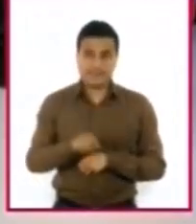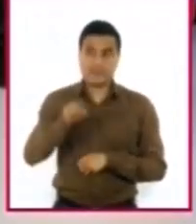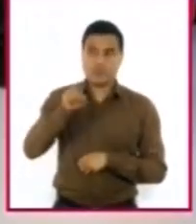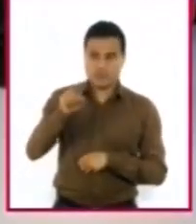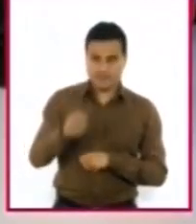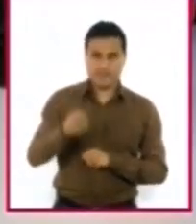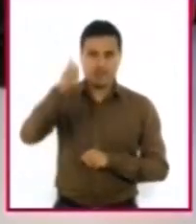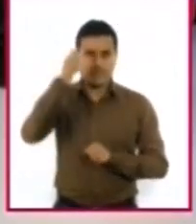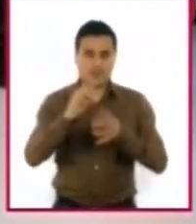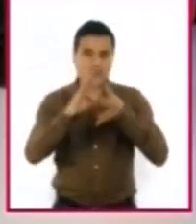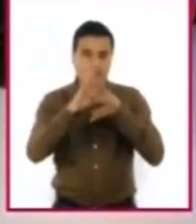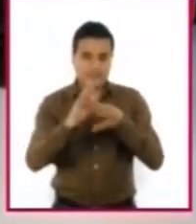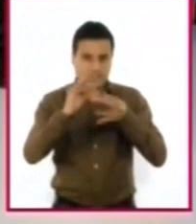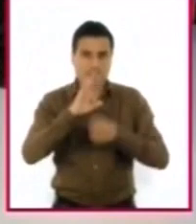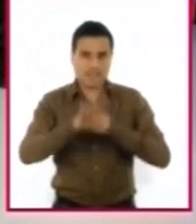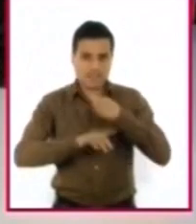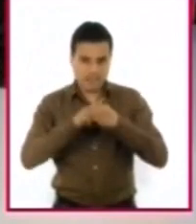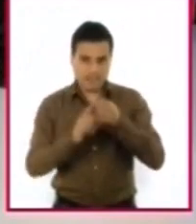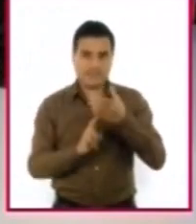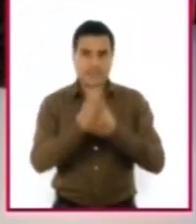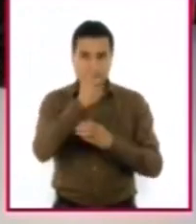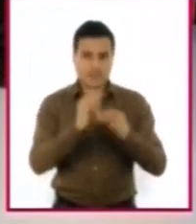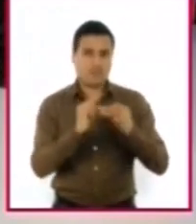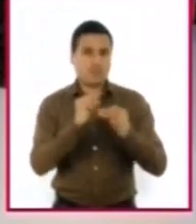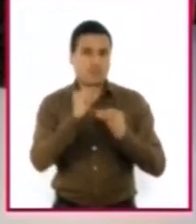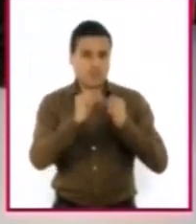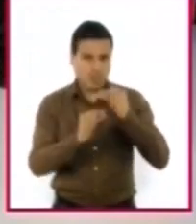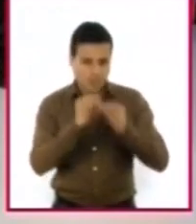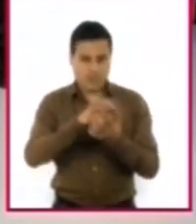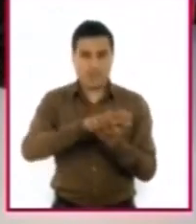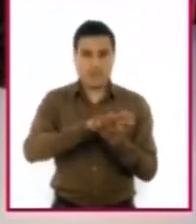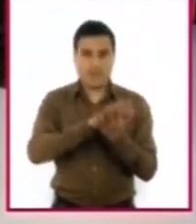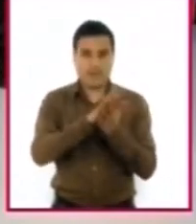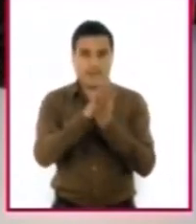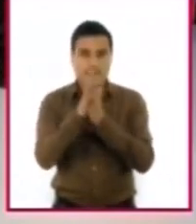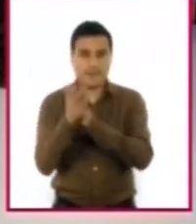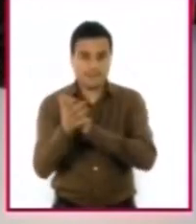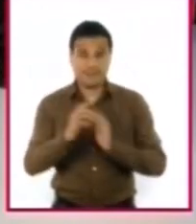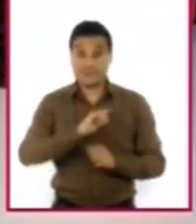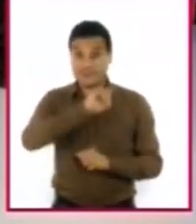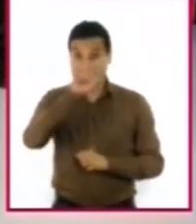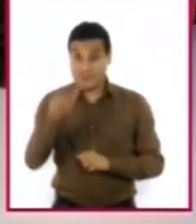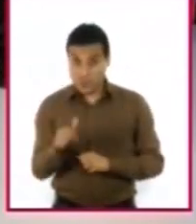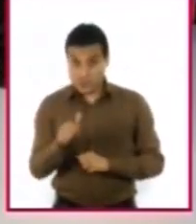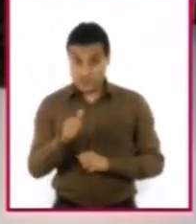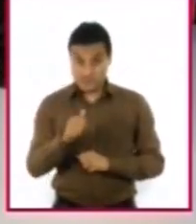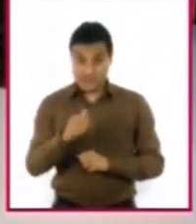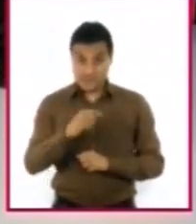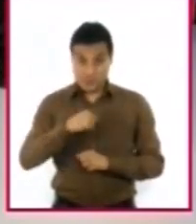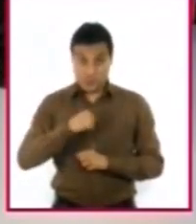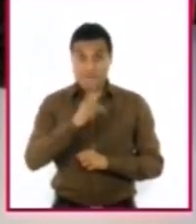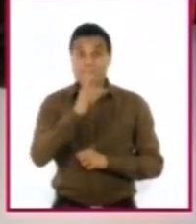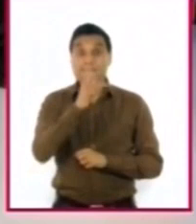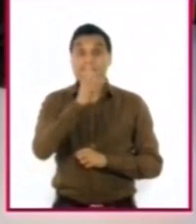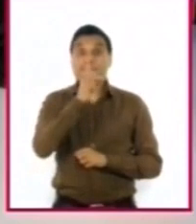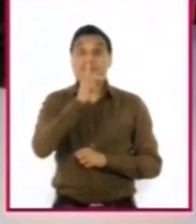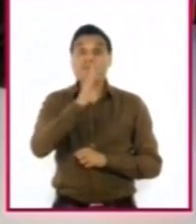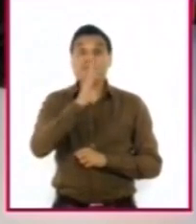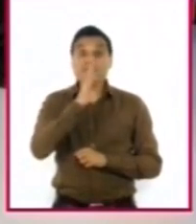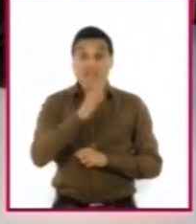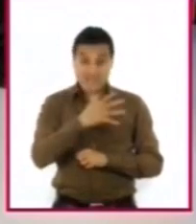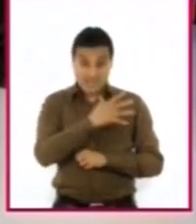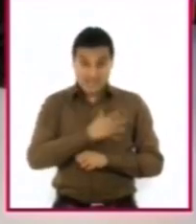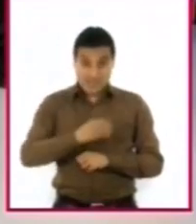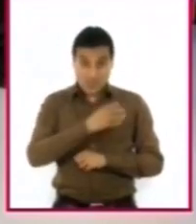que las especies se transforman a lo largo del tiempo y que los progenitores pasan sus características a sus